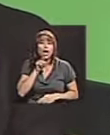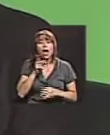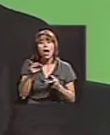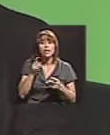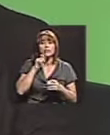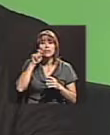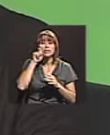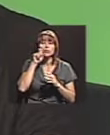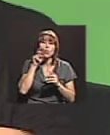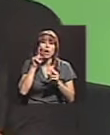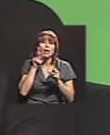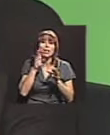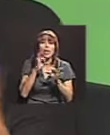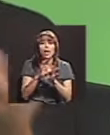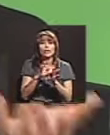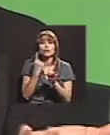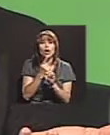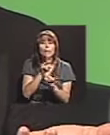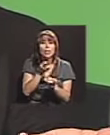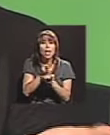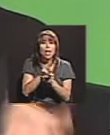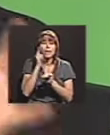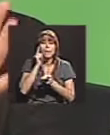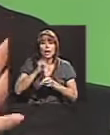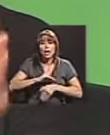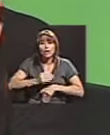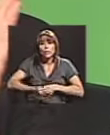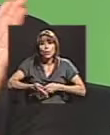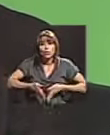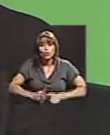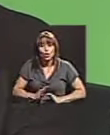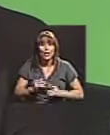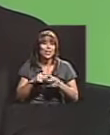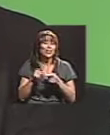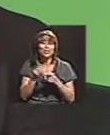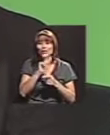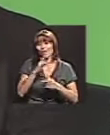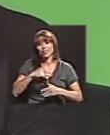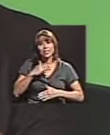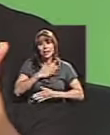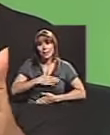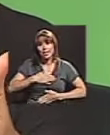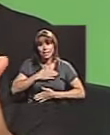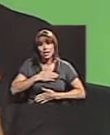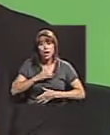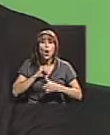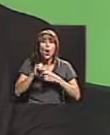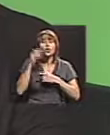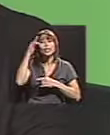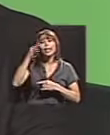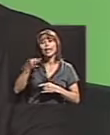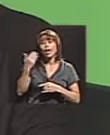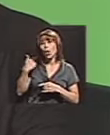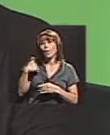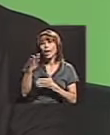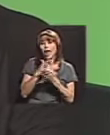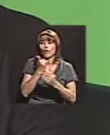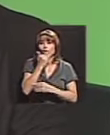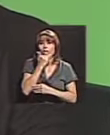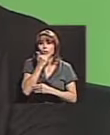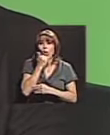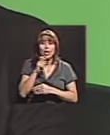para la reproducción entonces usted no va a sentir placer o un mito en los varones la sexualidad es